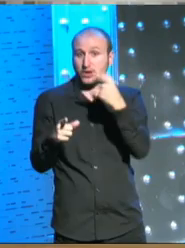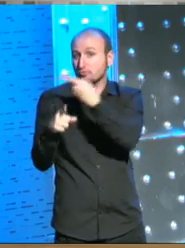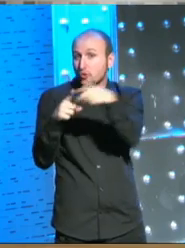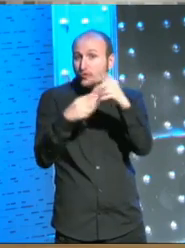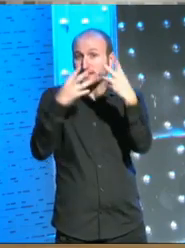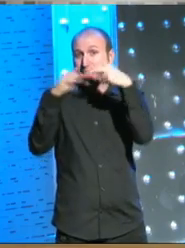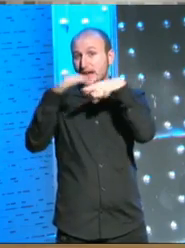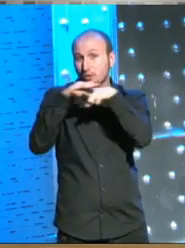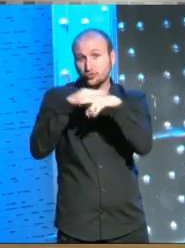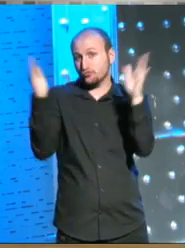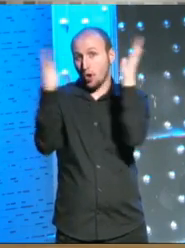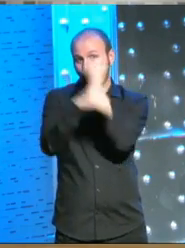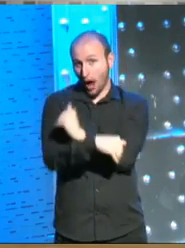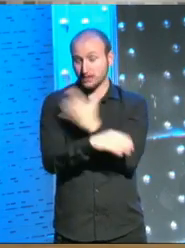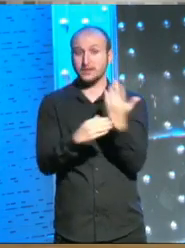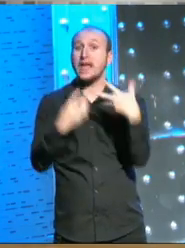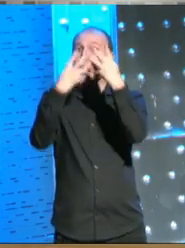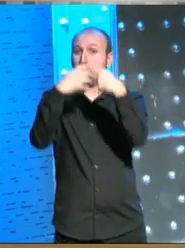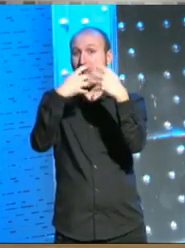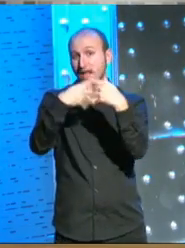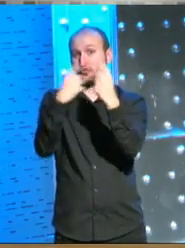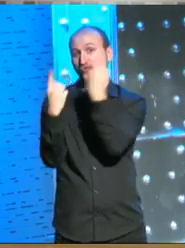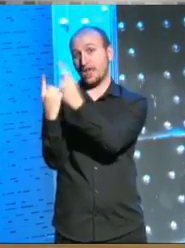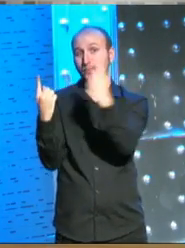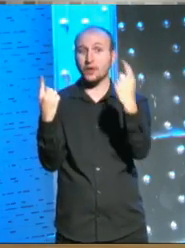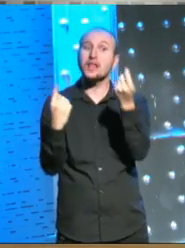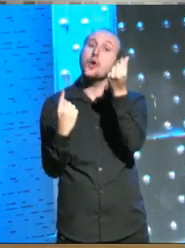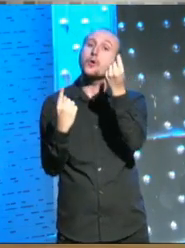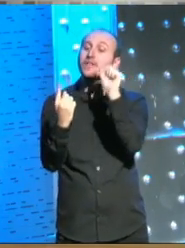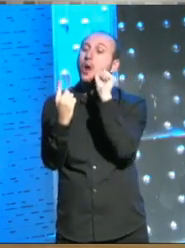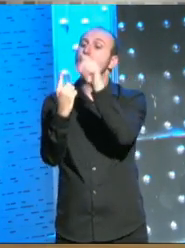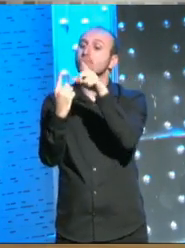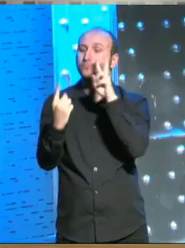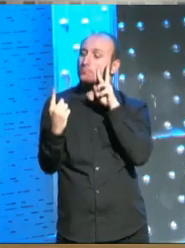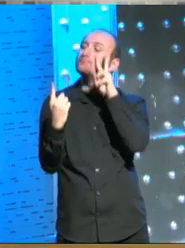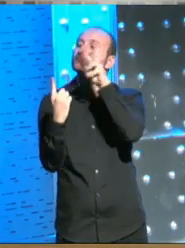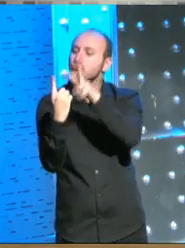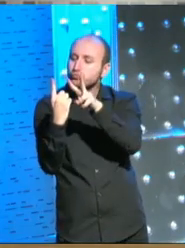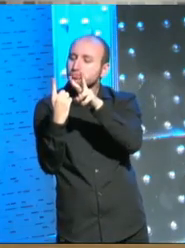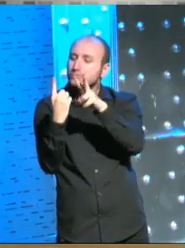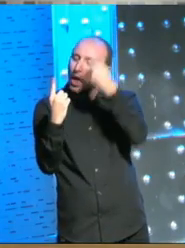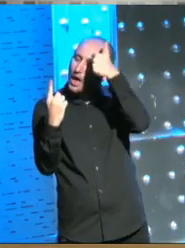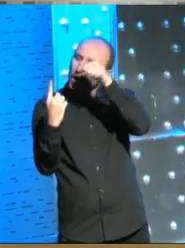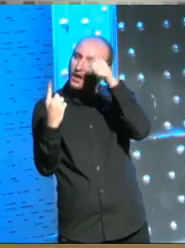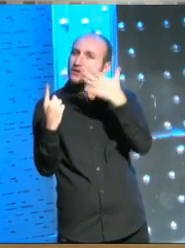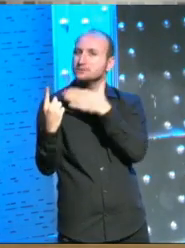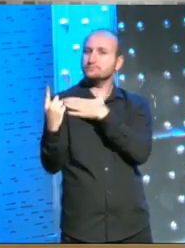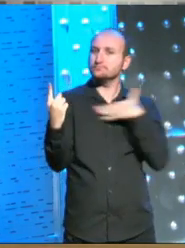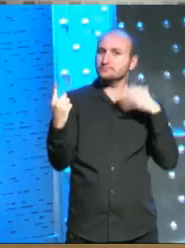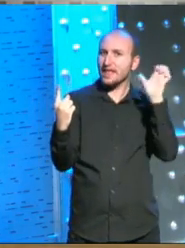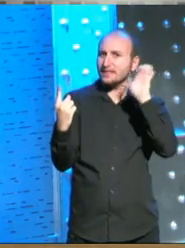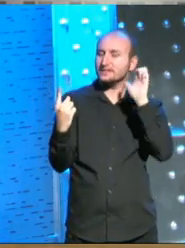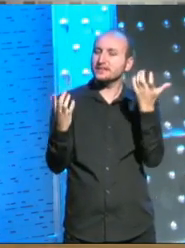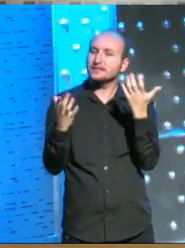Y por eso eran aparatos individuales en que tú echabas la moneda, mirabas, y él quería coordinarlo con el